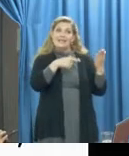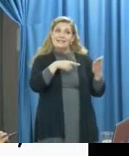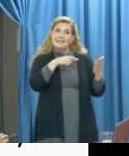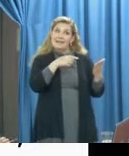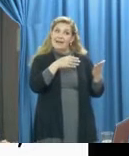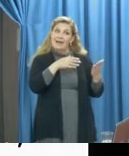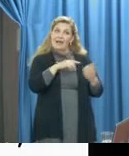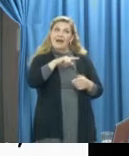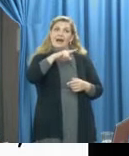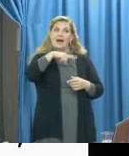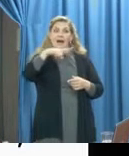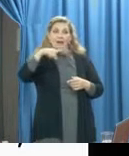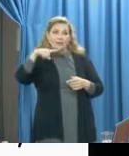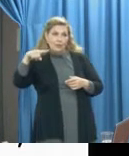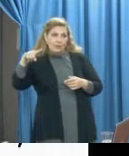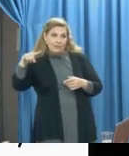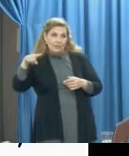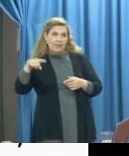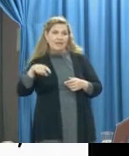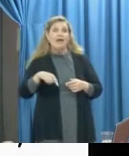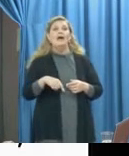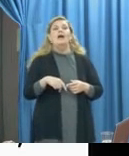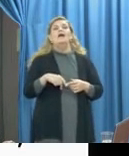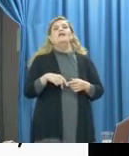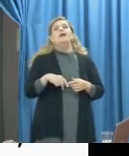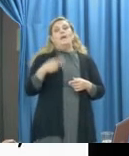paciente que ya nos puede